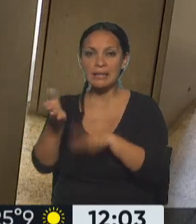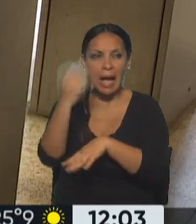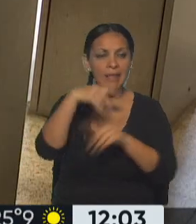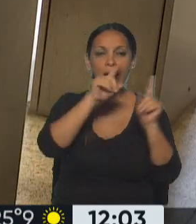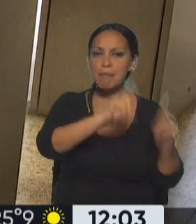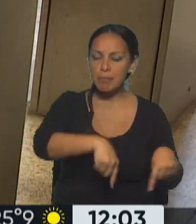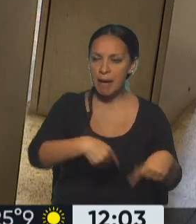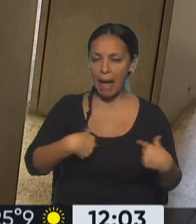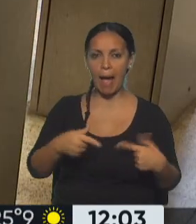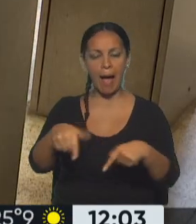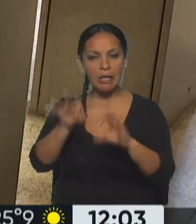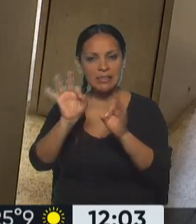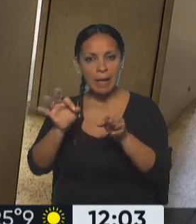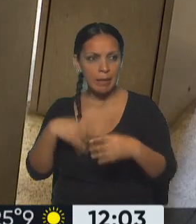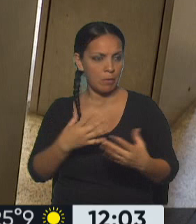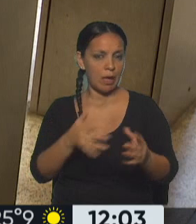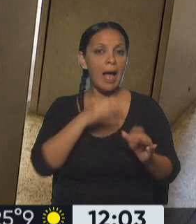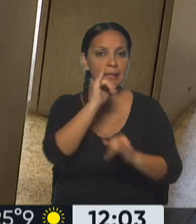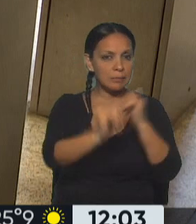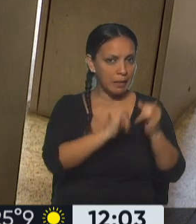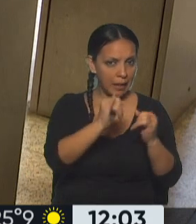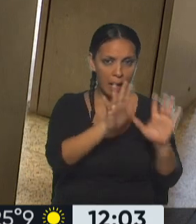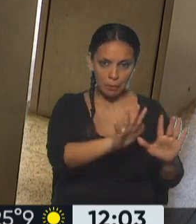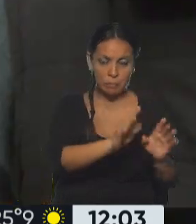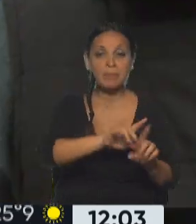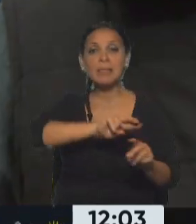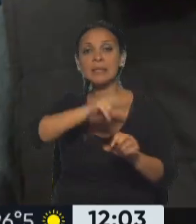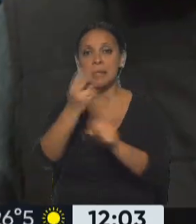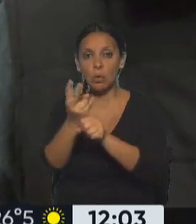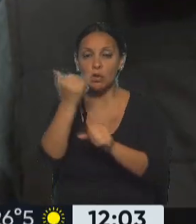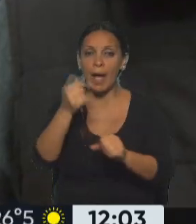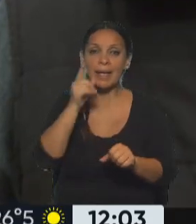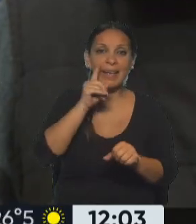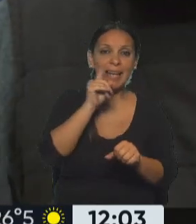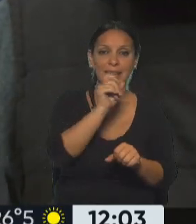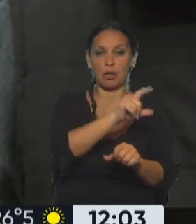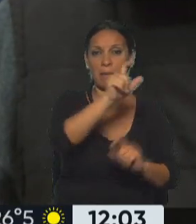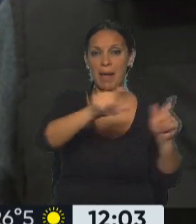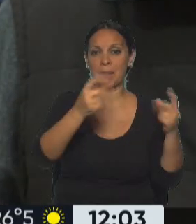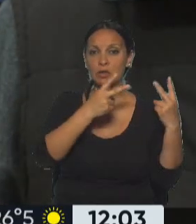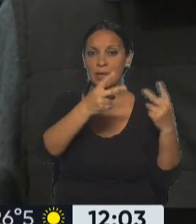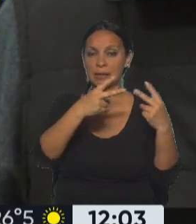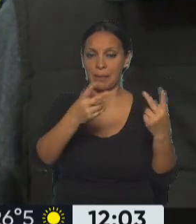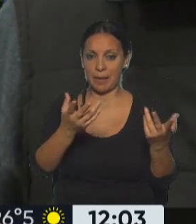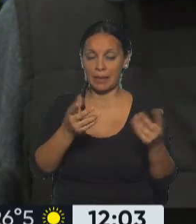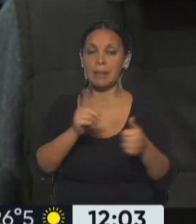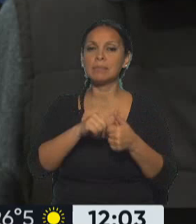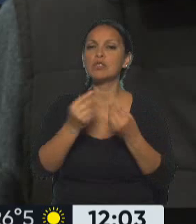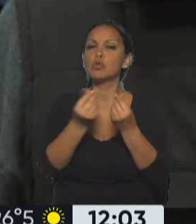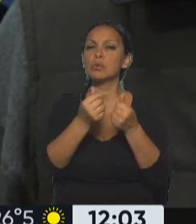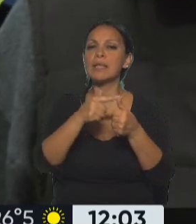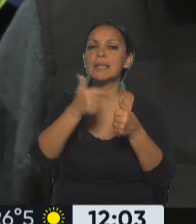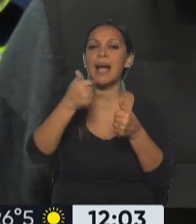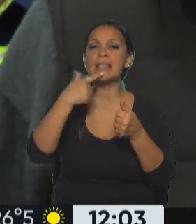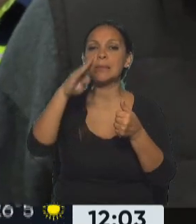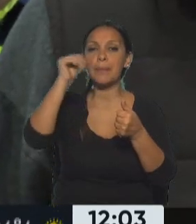les explicamos qué es lo que estamos padeciendo. Segundo, los riesgos que ellos tienen, que obviamente son muchísimo menos. Hablemos del asbesto y qué más. Claro, del